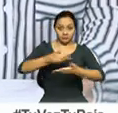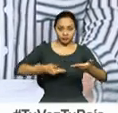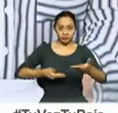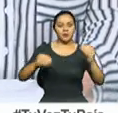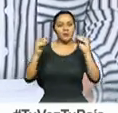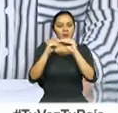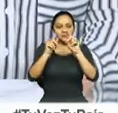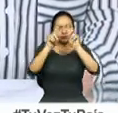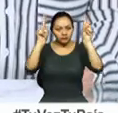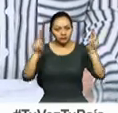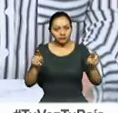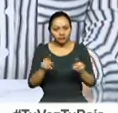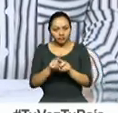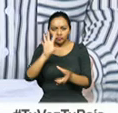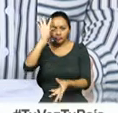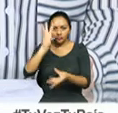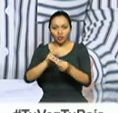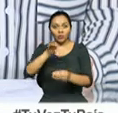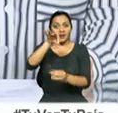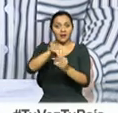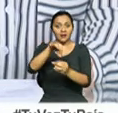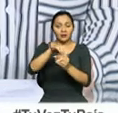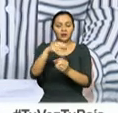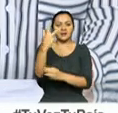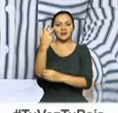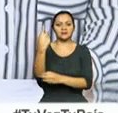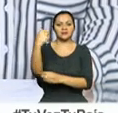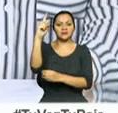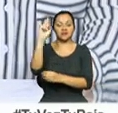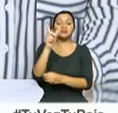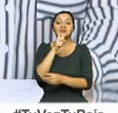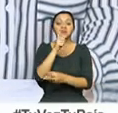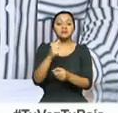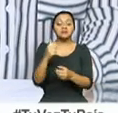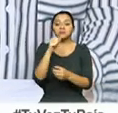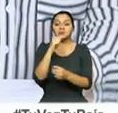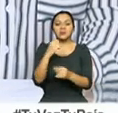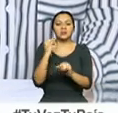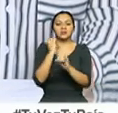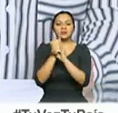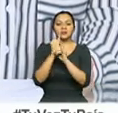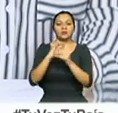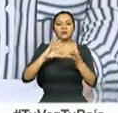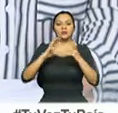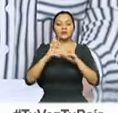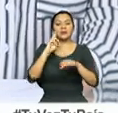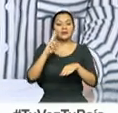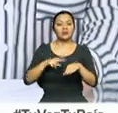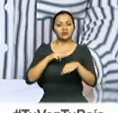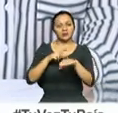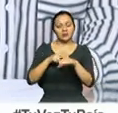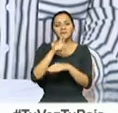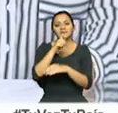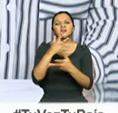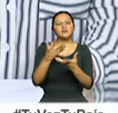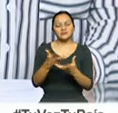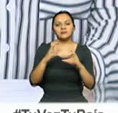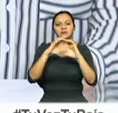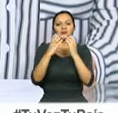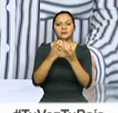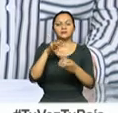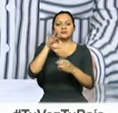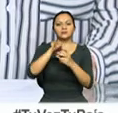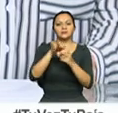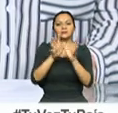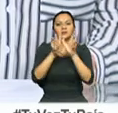de 13 millones de documentos electorales serán elaborados por el Instituto Geográfico Nacional para los comicios generales